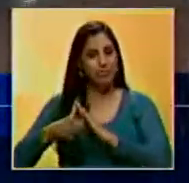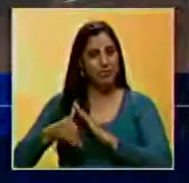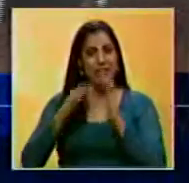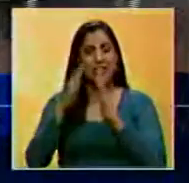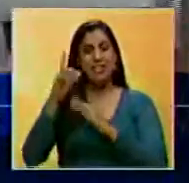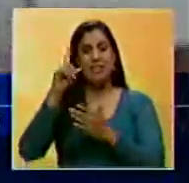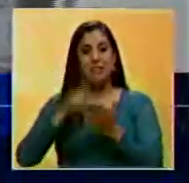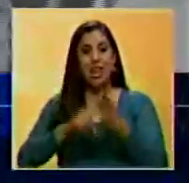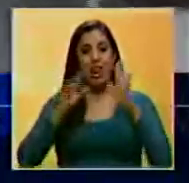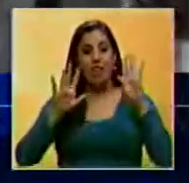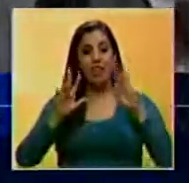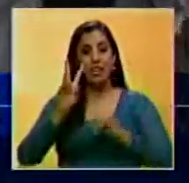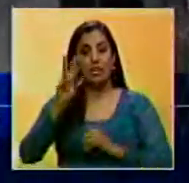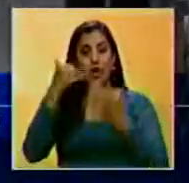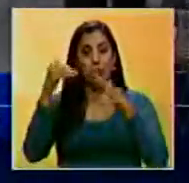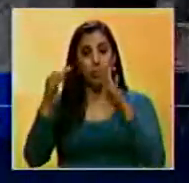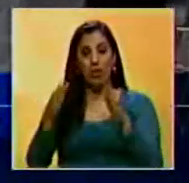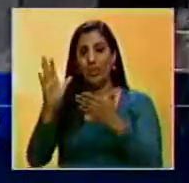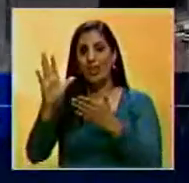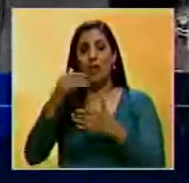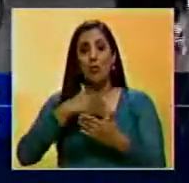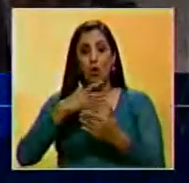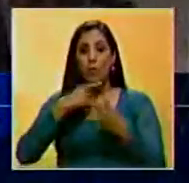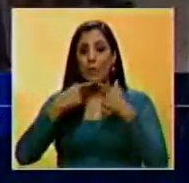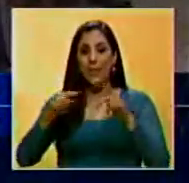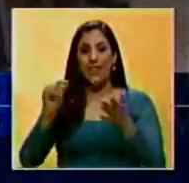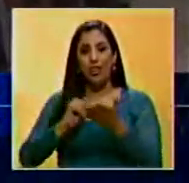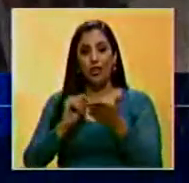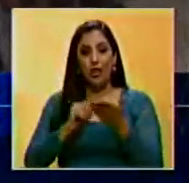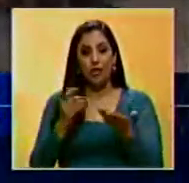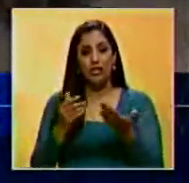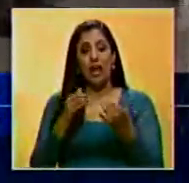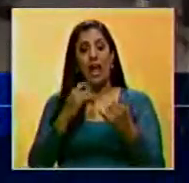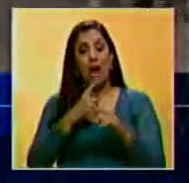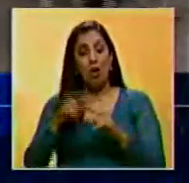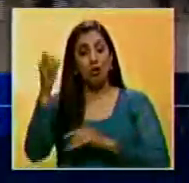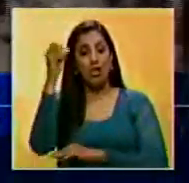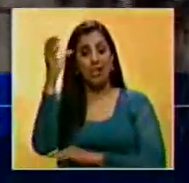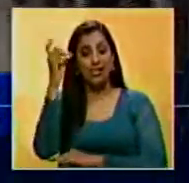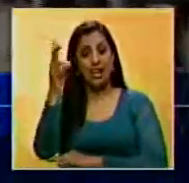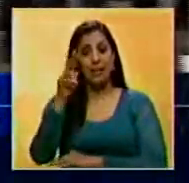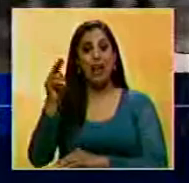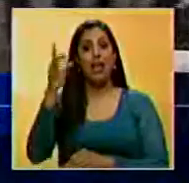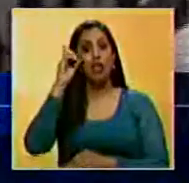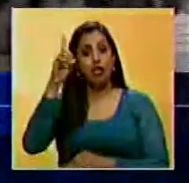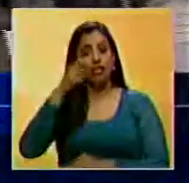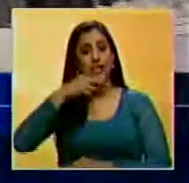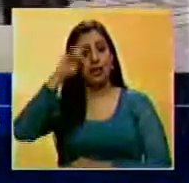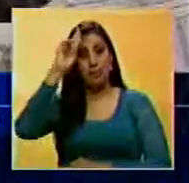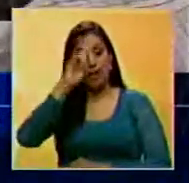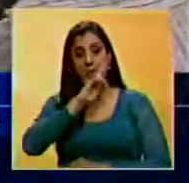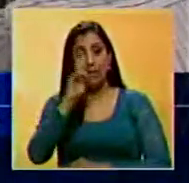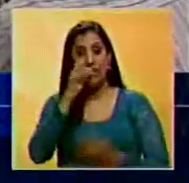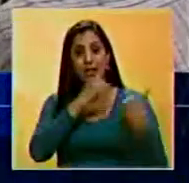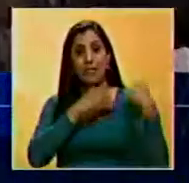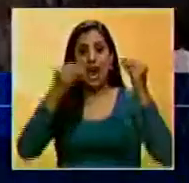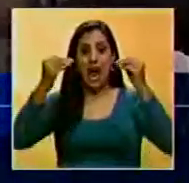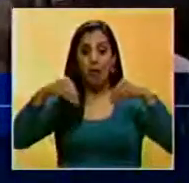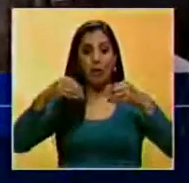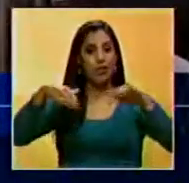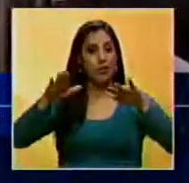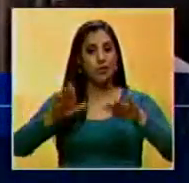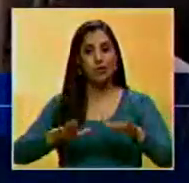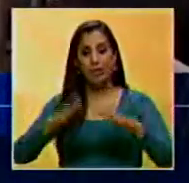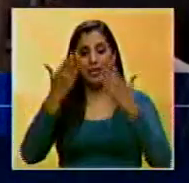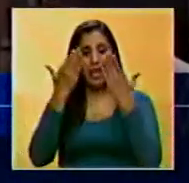correspondiente a 1.092 estudiantes que hacen vida en el plantel educativo. Mediante asamblea de docentes, padres y representantes, se acordó suspender las